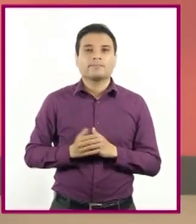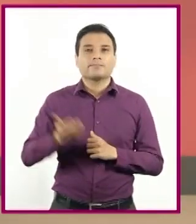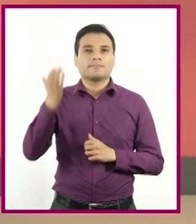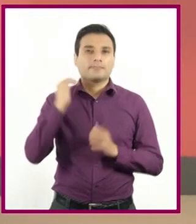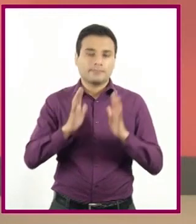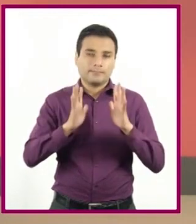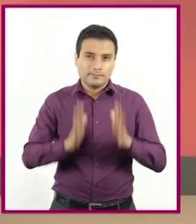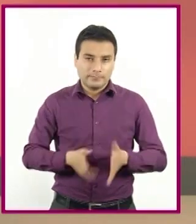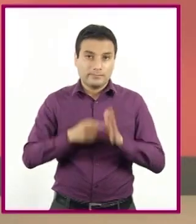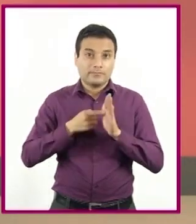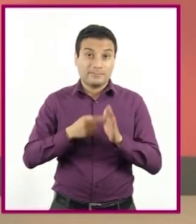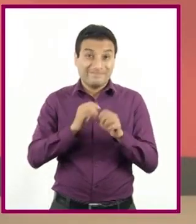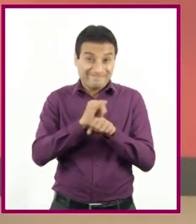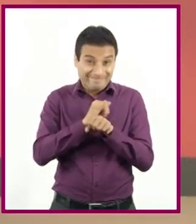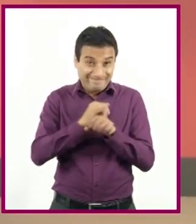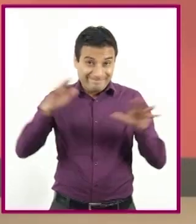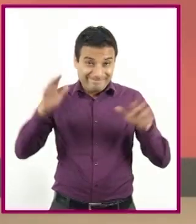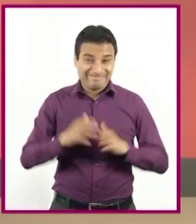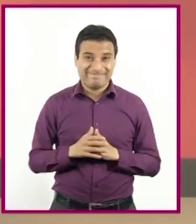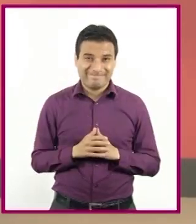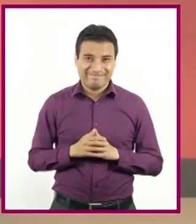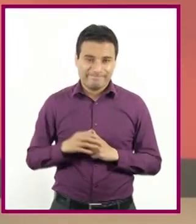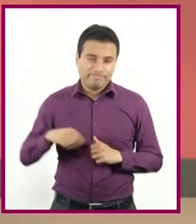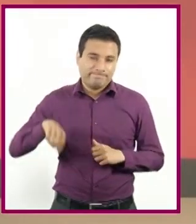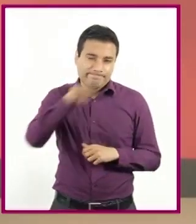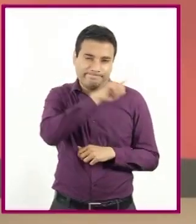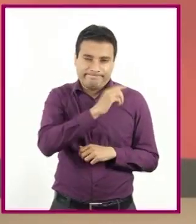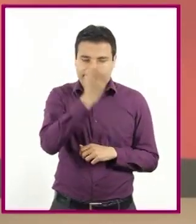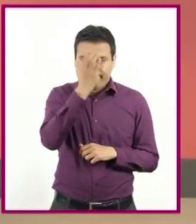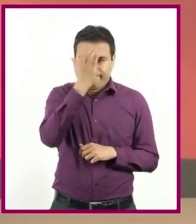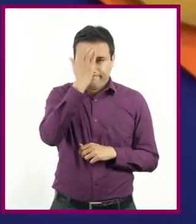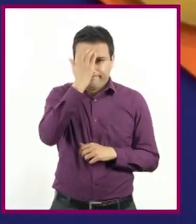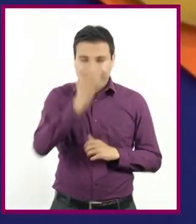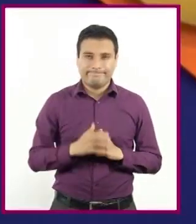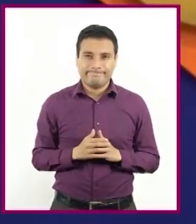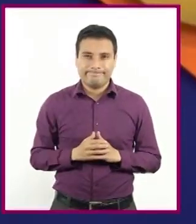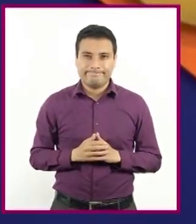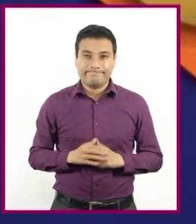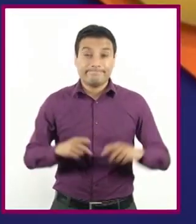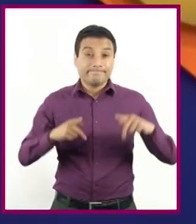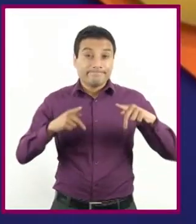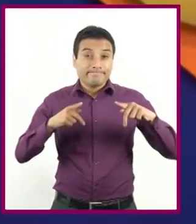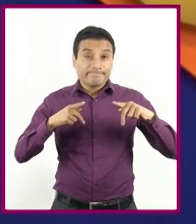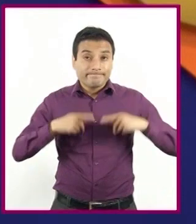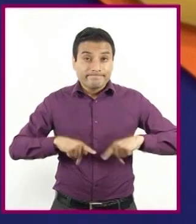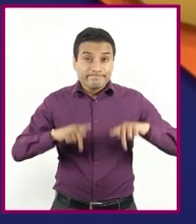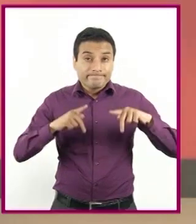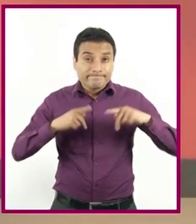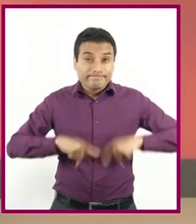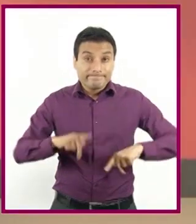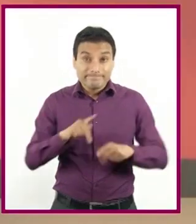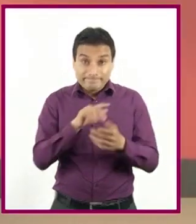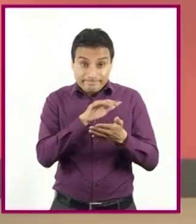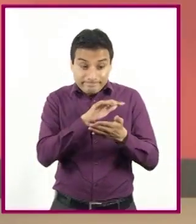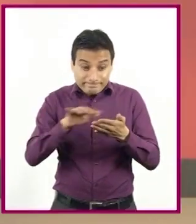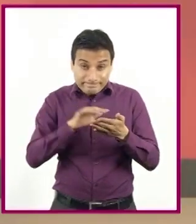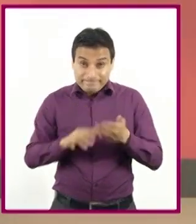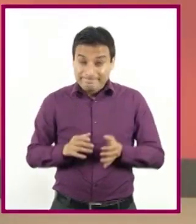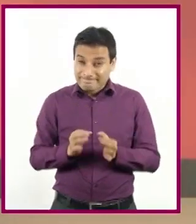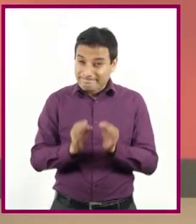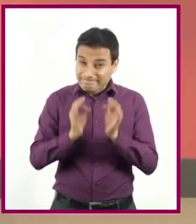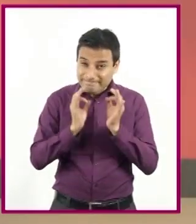podido comprobar que para que un lector comprenda plena y adecuadamente el contenido de un